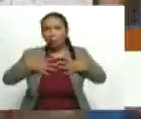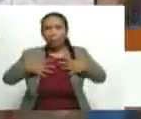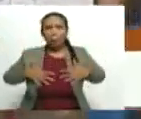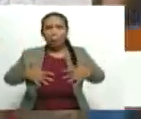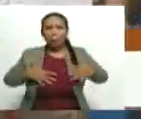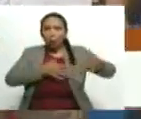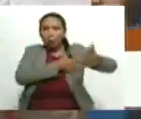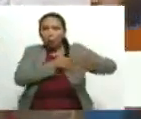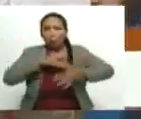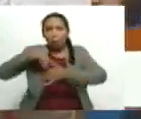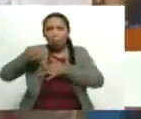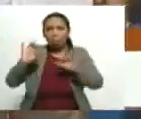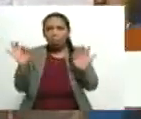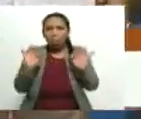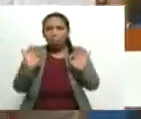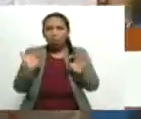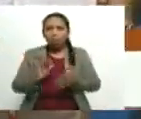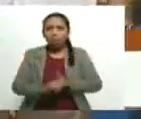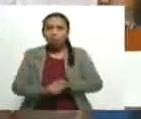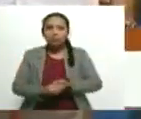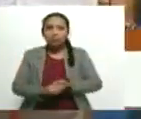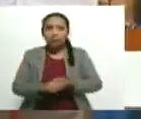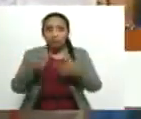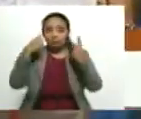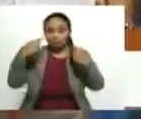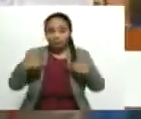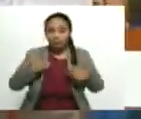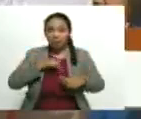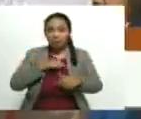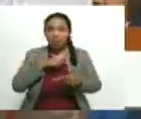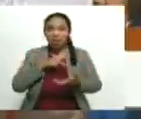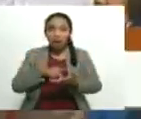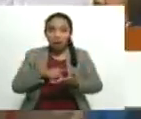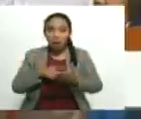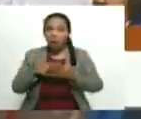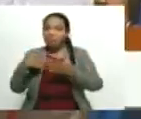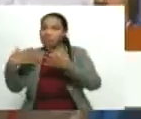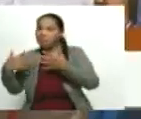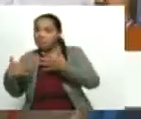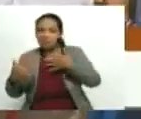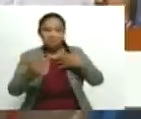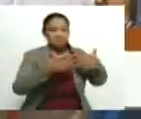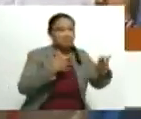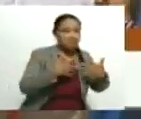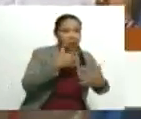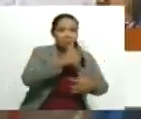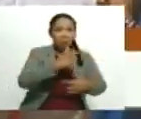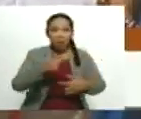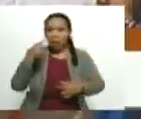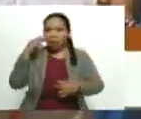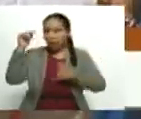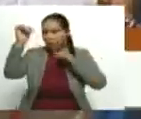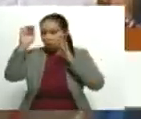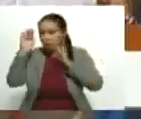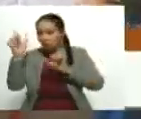sudamos. Pero así somos, ¿ves? Llegamos, hablamos con la gente, yo voy escuchando a la